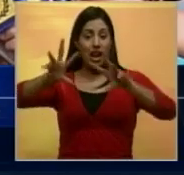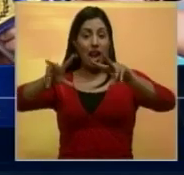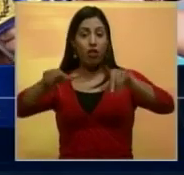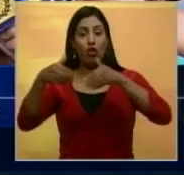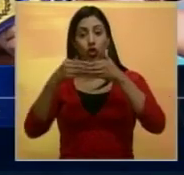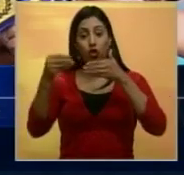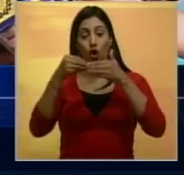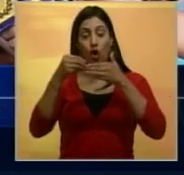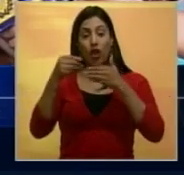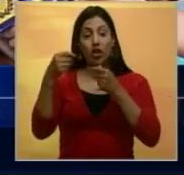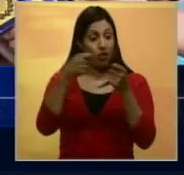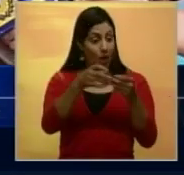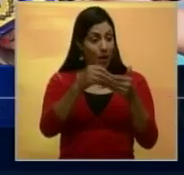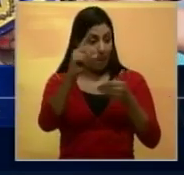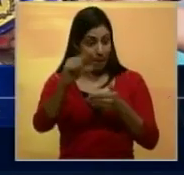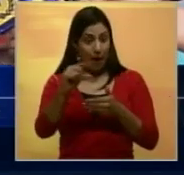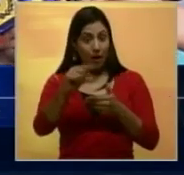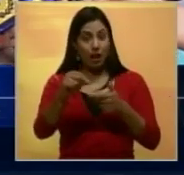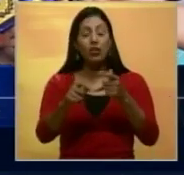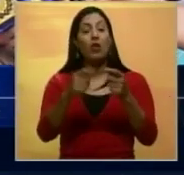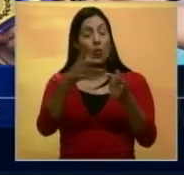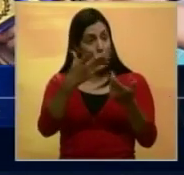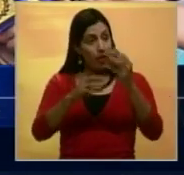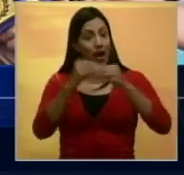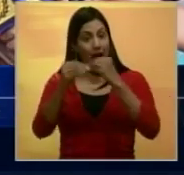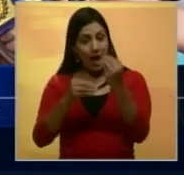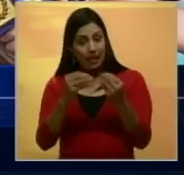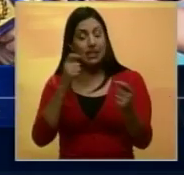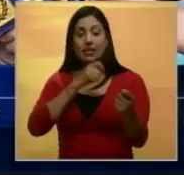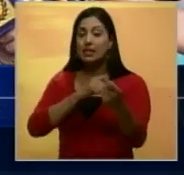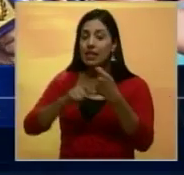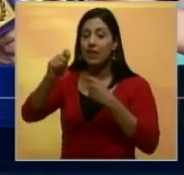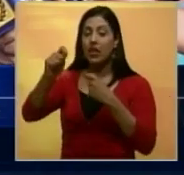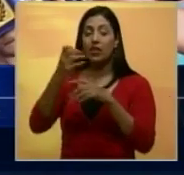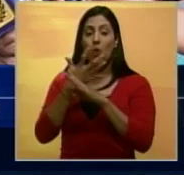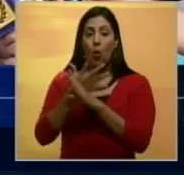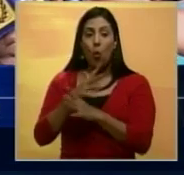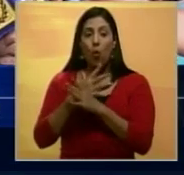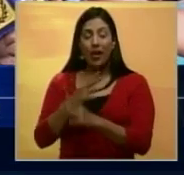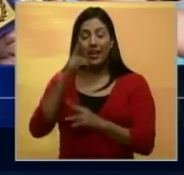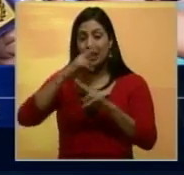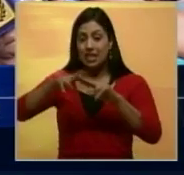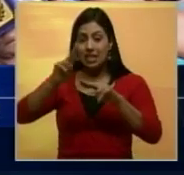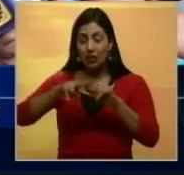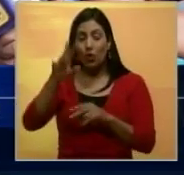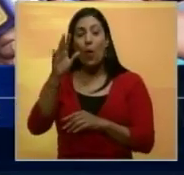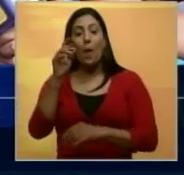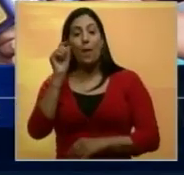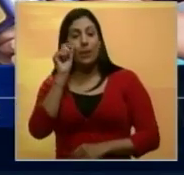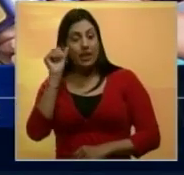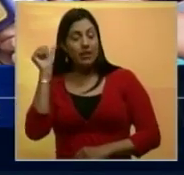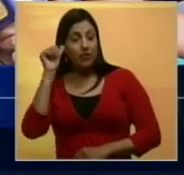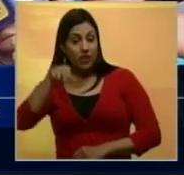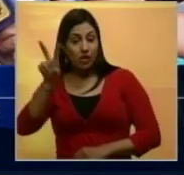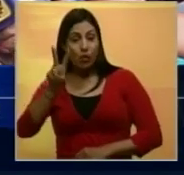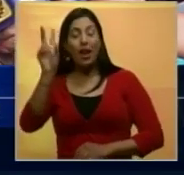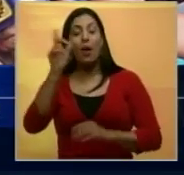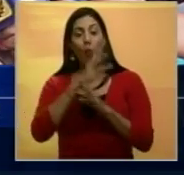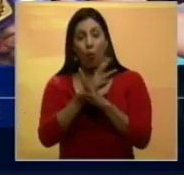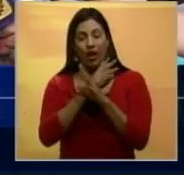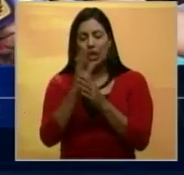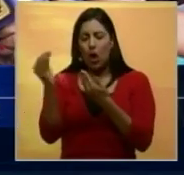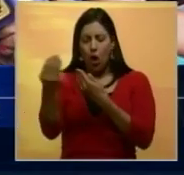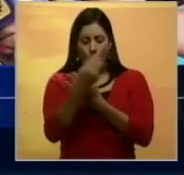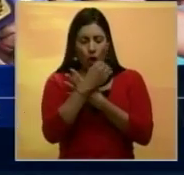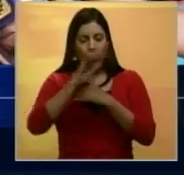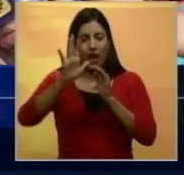de dólares, a los que se le daban dólares preferenciales para que pudieran venderle los juguetes a los niños y niñas de Venezuela, los juguetes que tenían